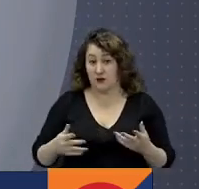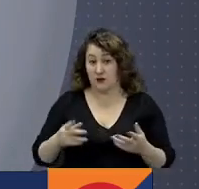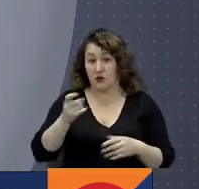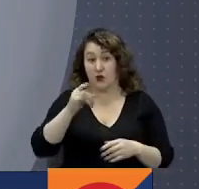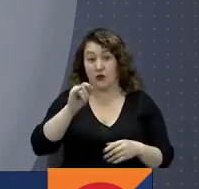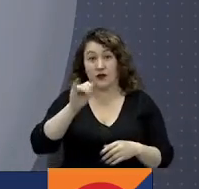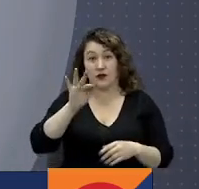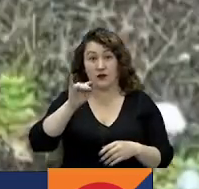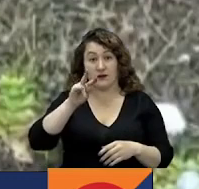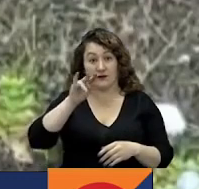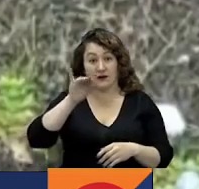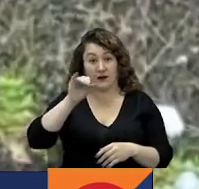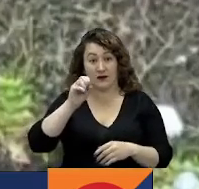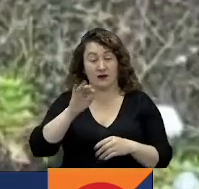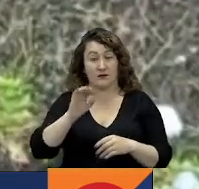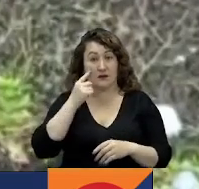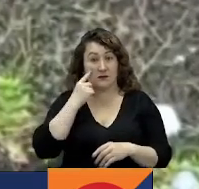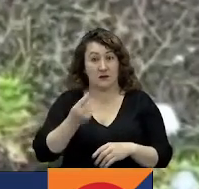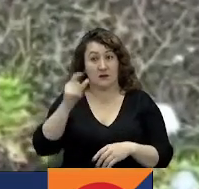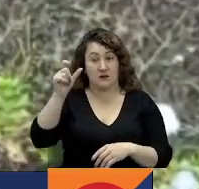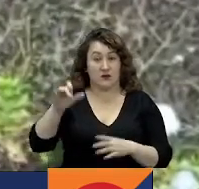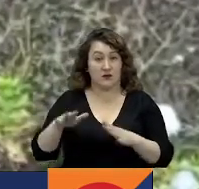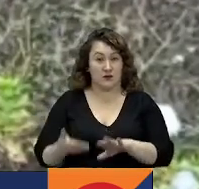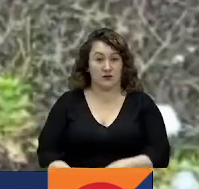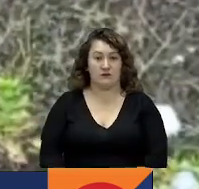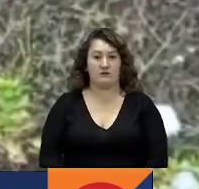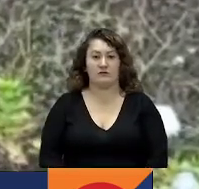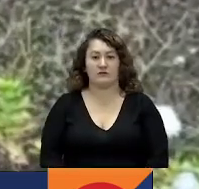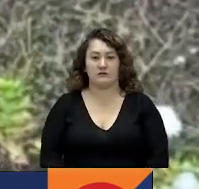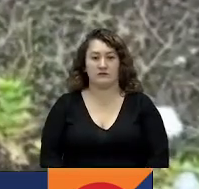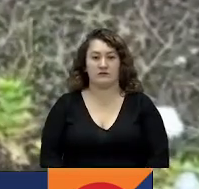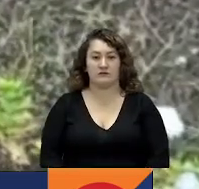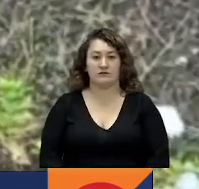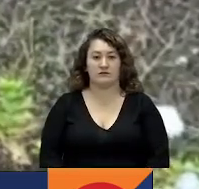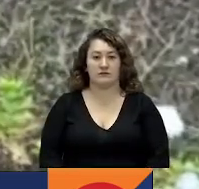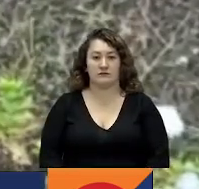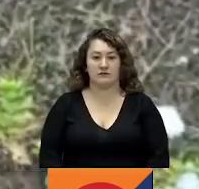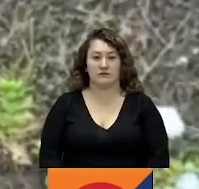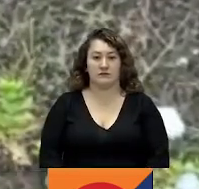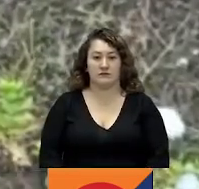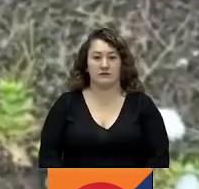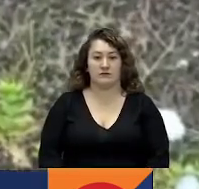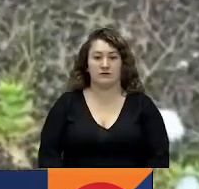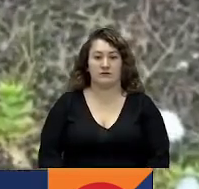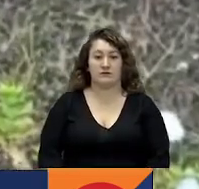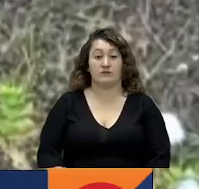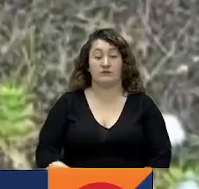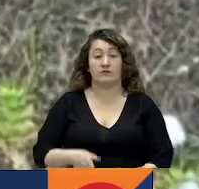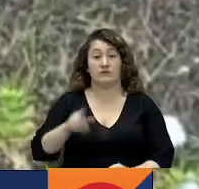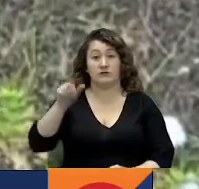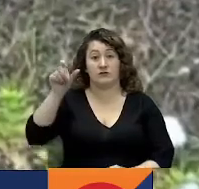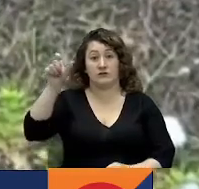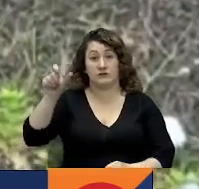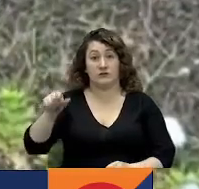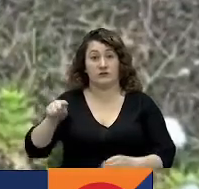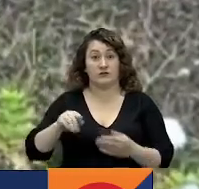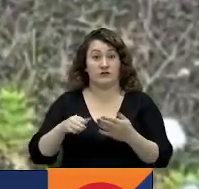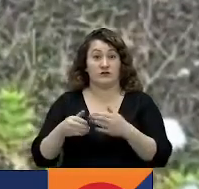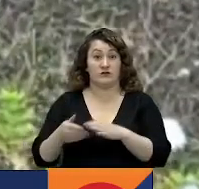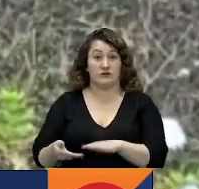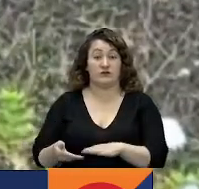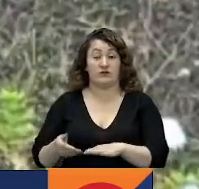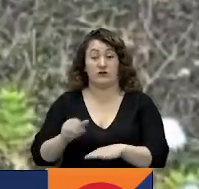primera víctima mortal. Un saldo de una víctima fatal y otra lesionada por caída de un árbol en jurisdicción del municipio de